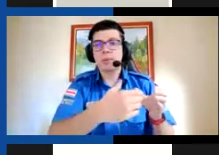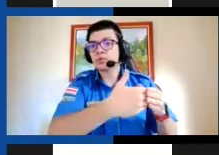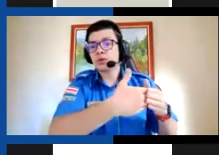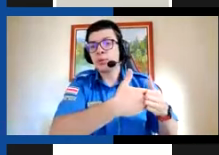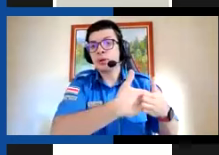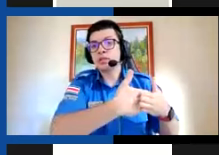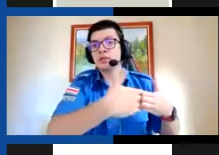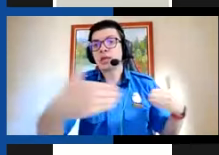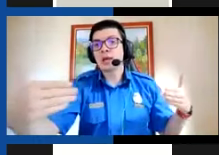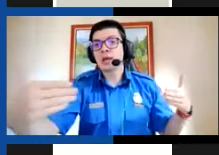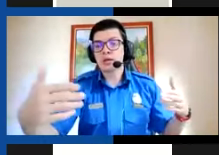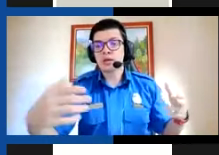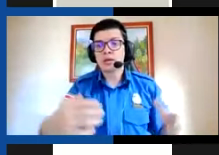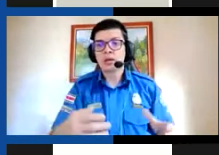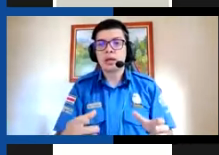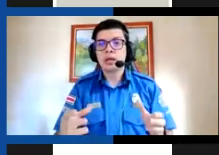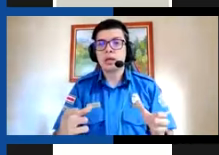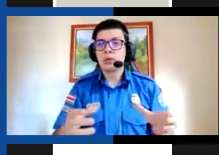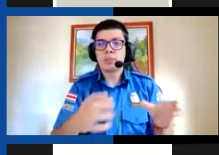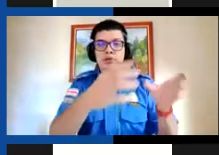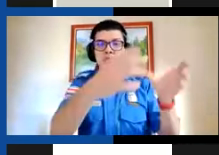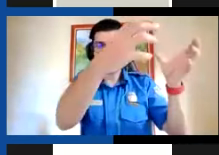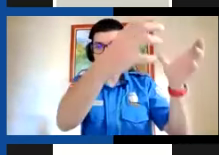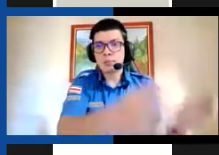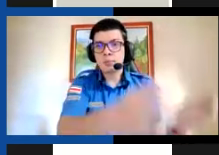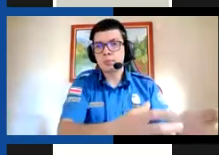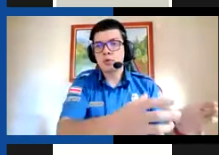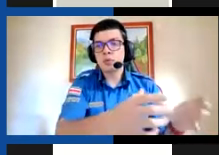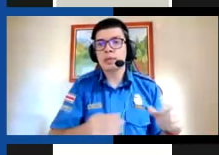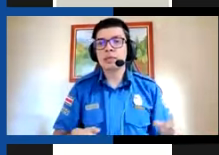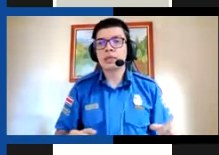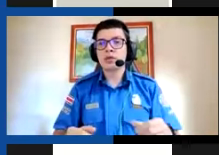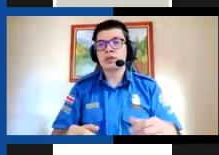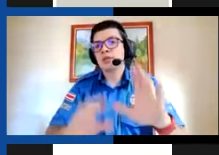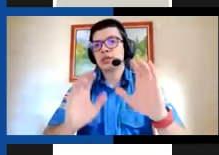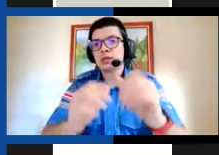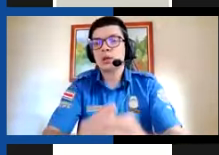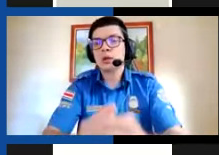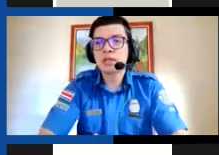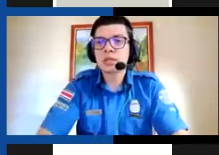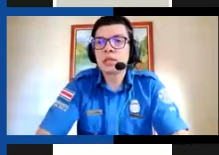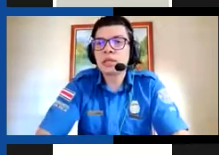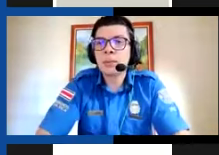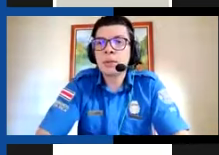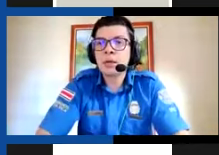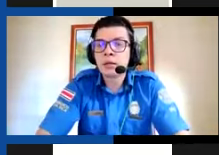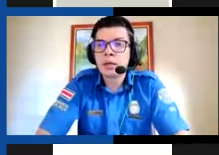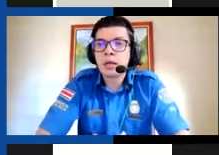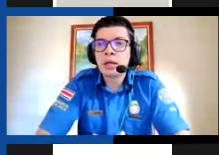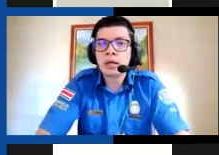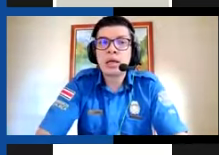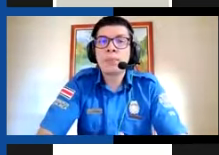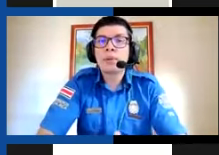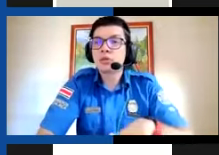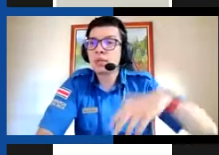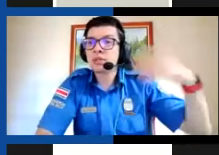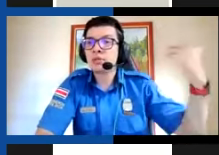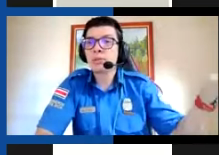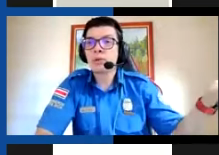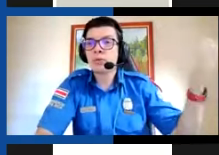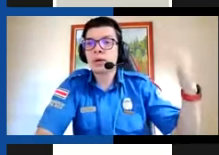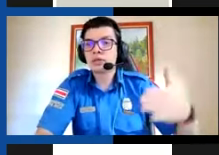o tal vez no una pared, sino una tapia. Una persona pone un par de cilindros de 25 libras en la tapia y a la persona,